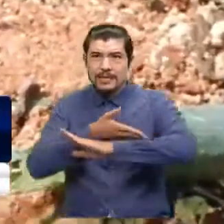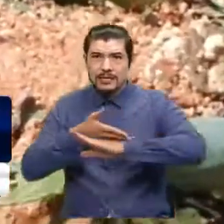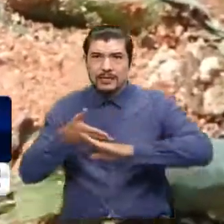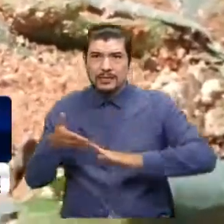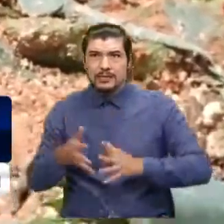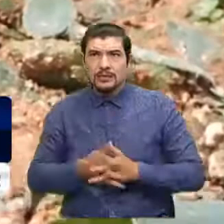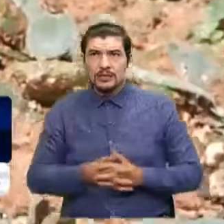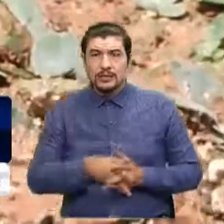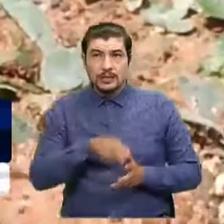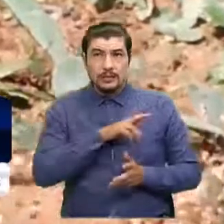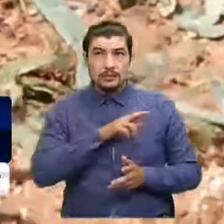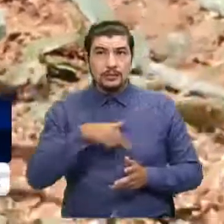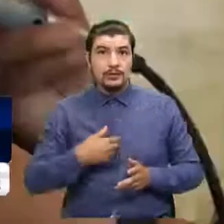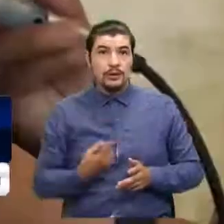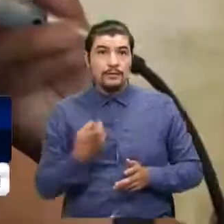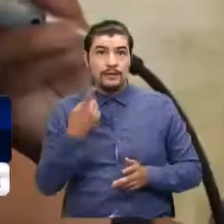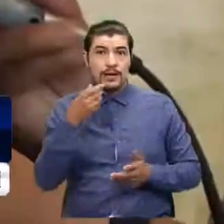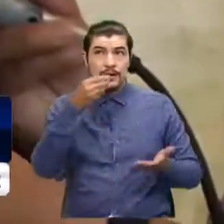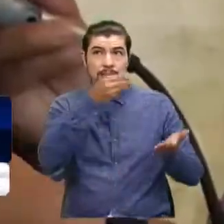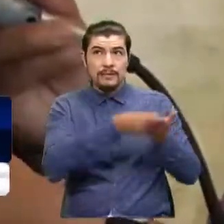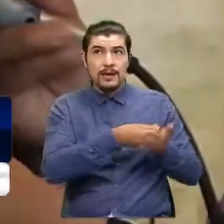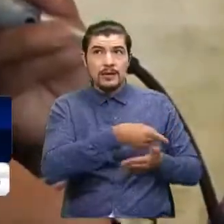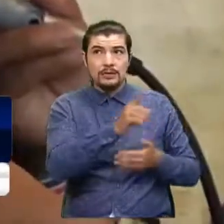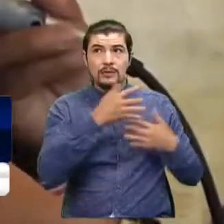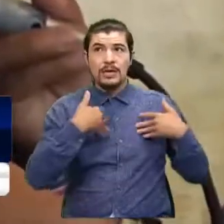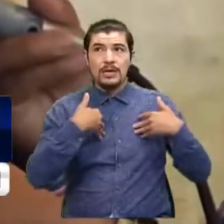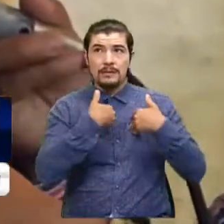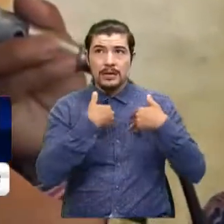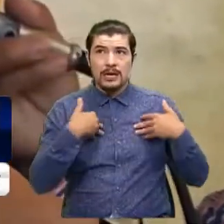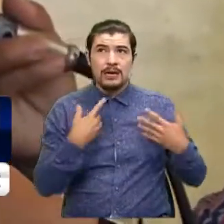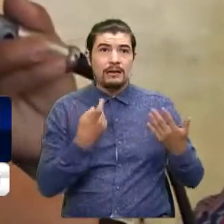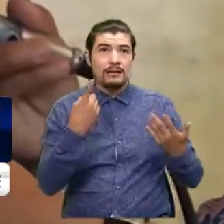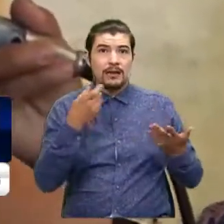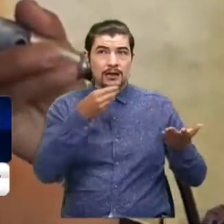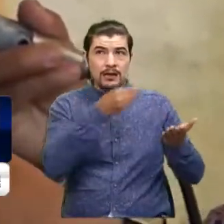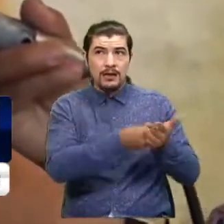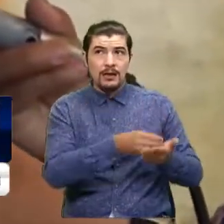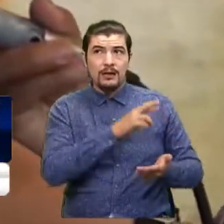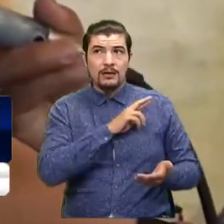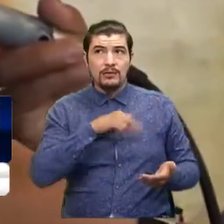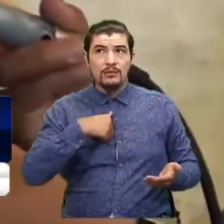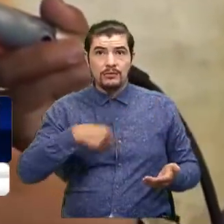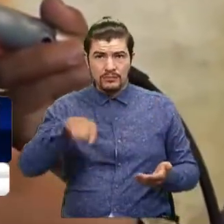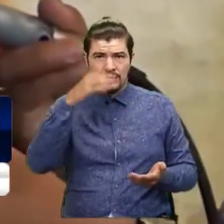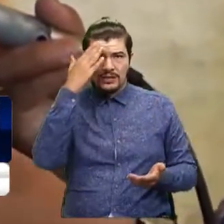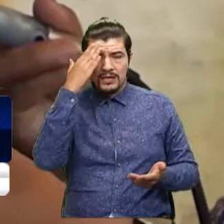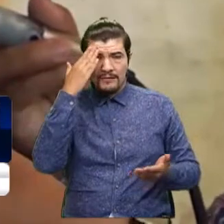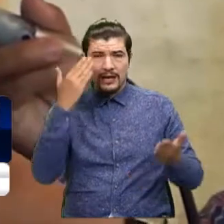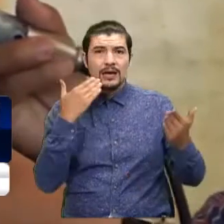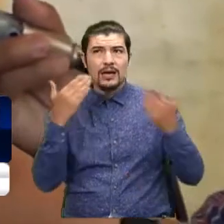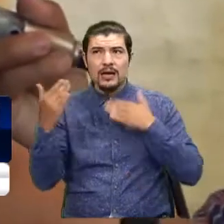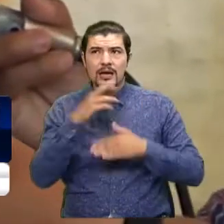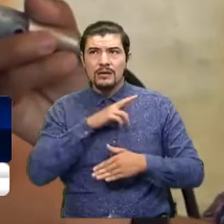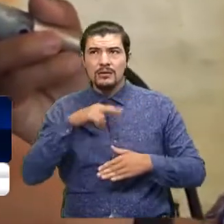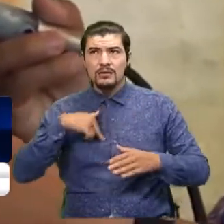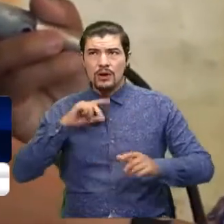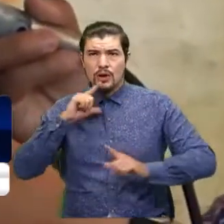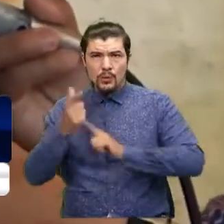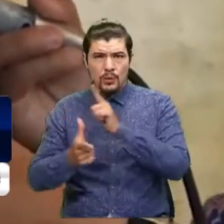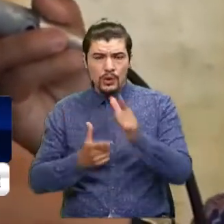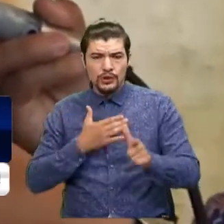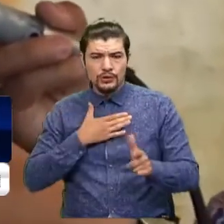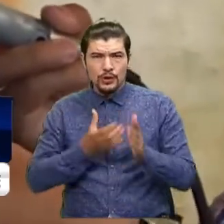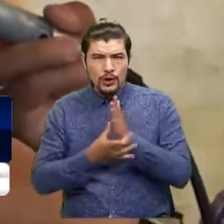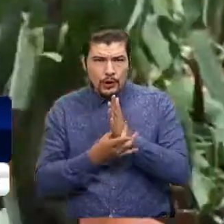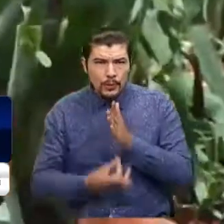deudas en las veterinarias y de venta particular éste sabe que uno en la campo griega bastante y uno de boris web en